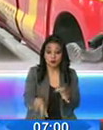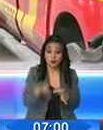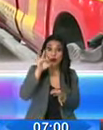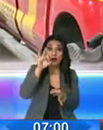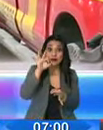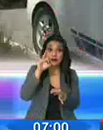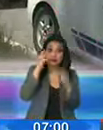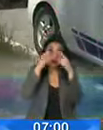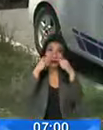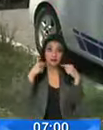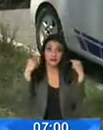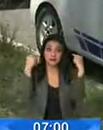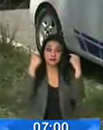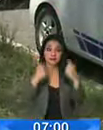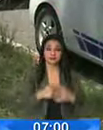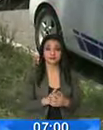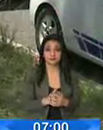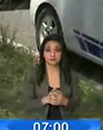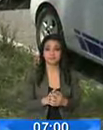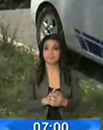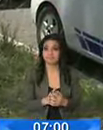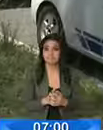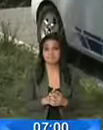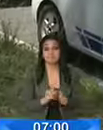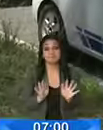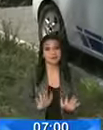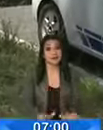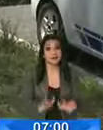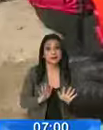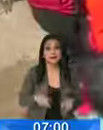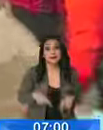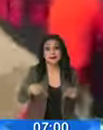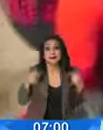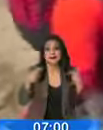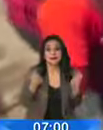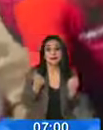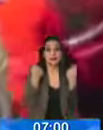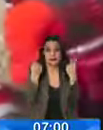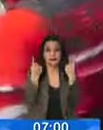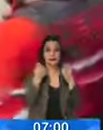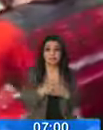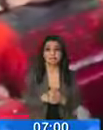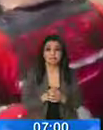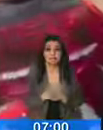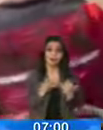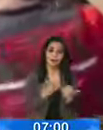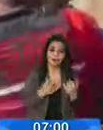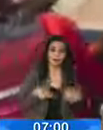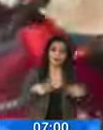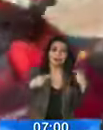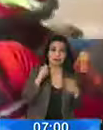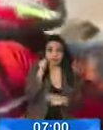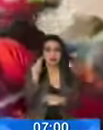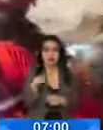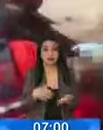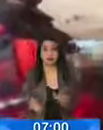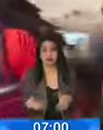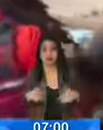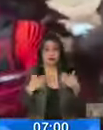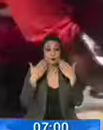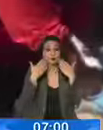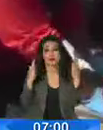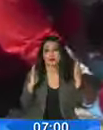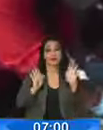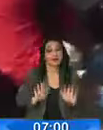cabeza. Una vez más nadie entiende las decisiones de la vida. Un día estamos y mañana, quién sabe, todo puede suceder